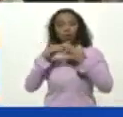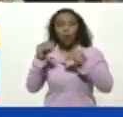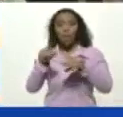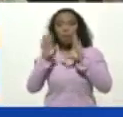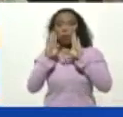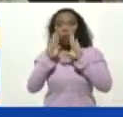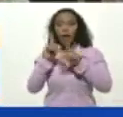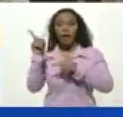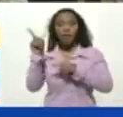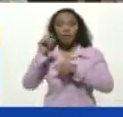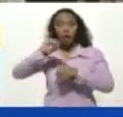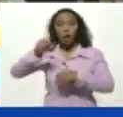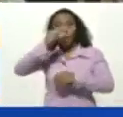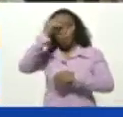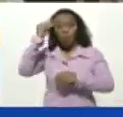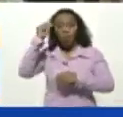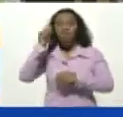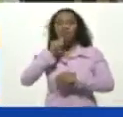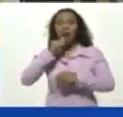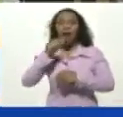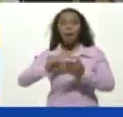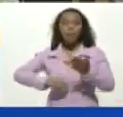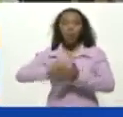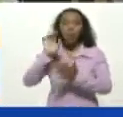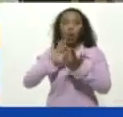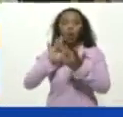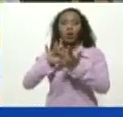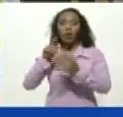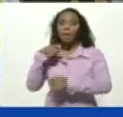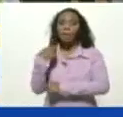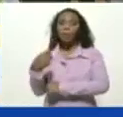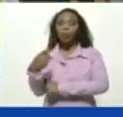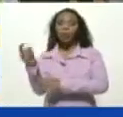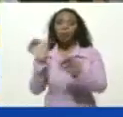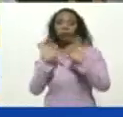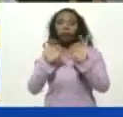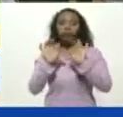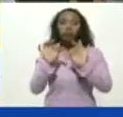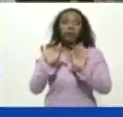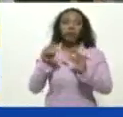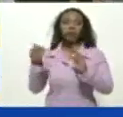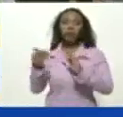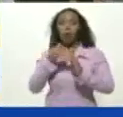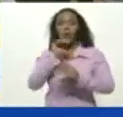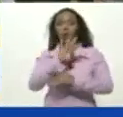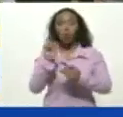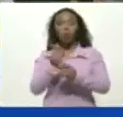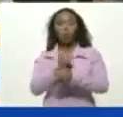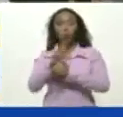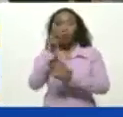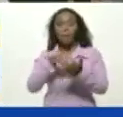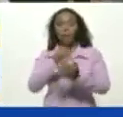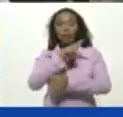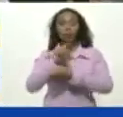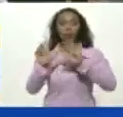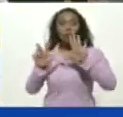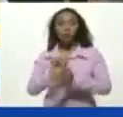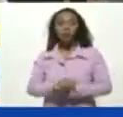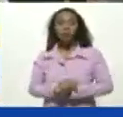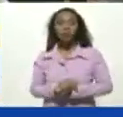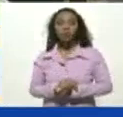confesaron que fue Julio Borges quien los contactó, les pagó y preparó el atentado del 4 de agosto de 2018.